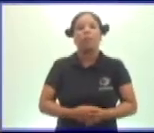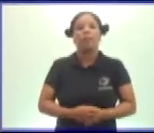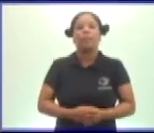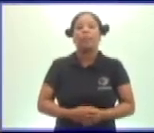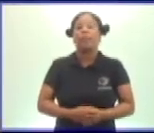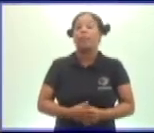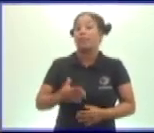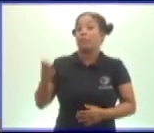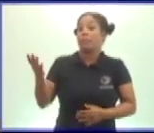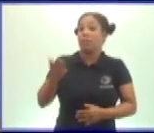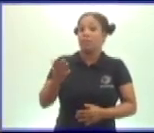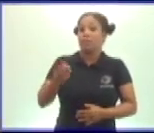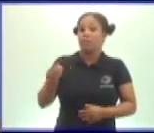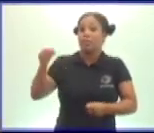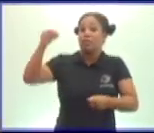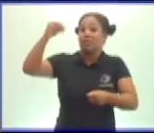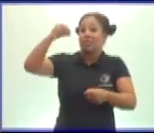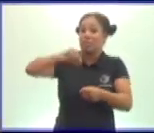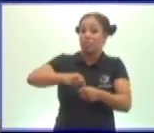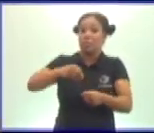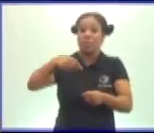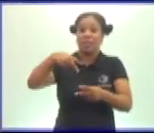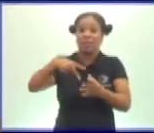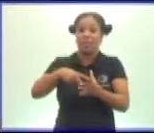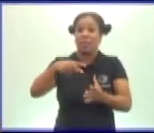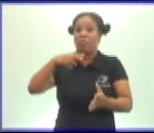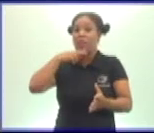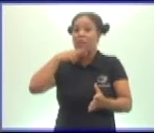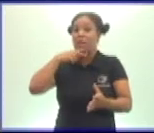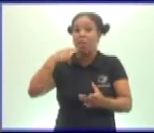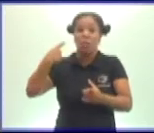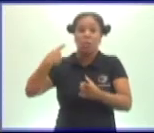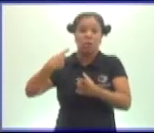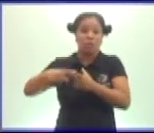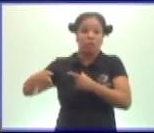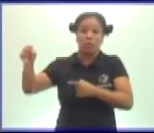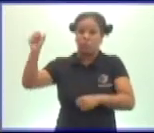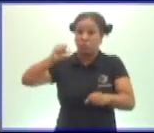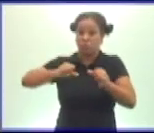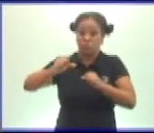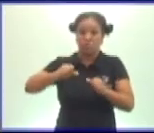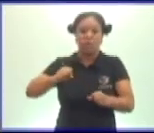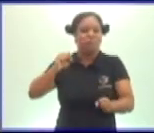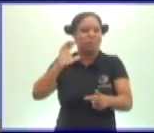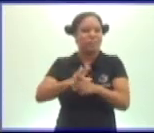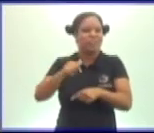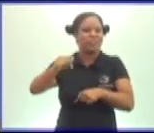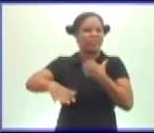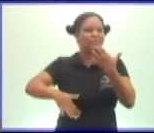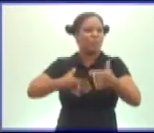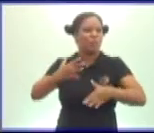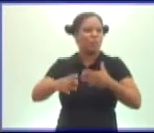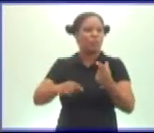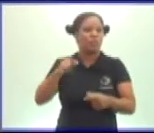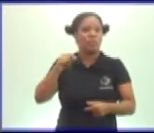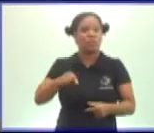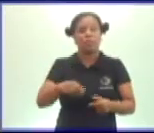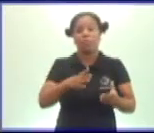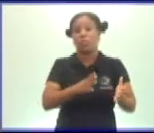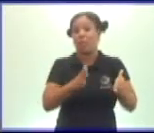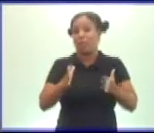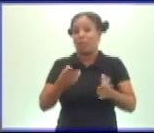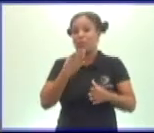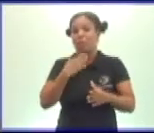Inmediatamente que se introduce el soluto dentro del disolvente, pues entonces ocurre este proceso tanto de una parte como de la